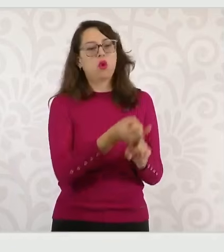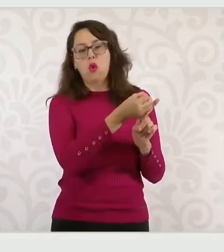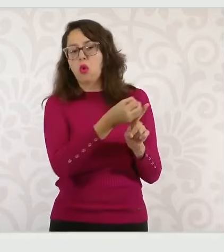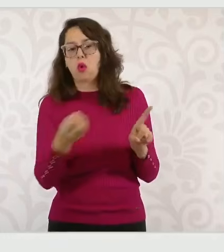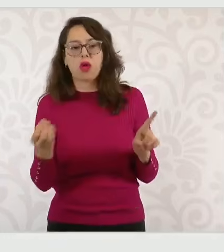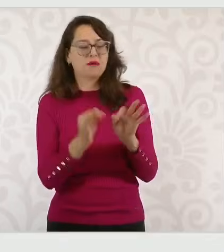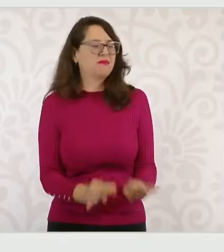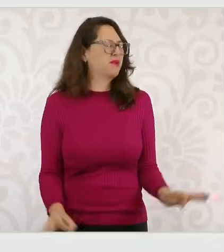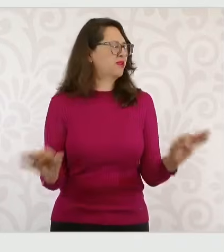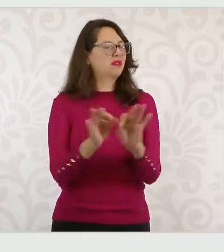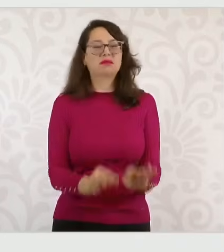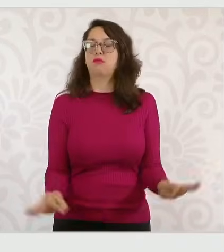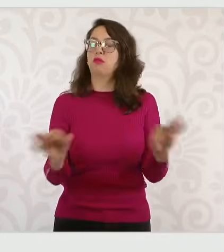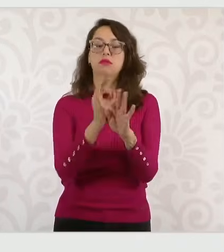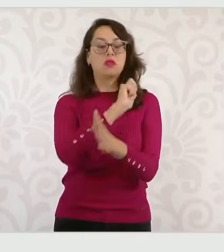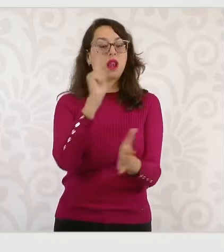Importantísimo ese cambio en la ley de aguas.